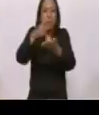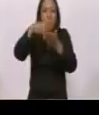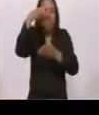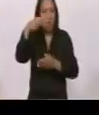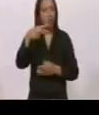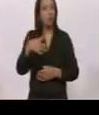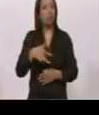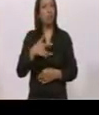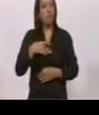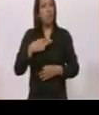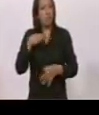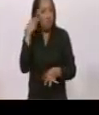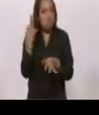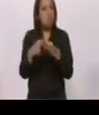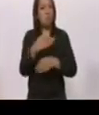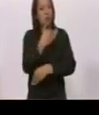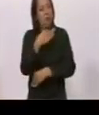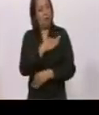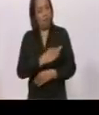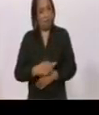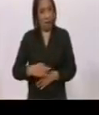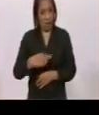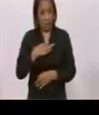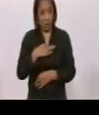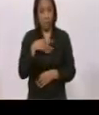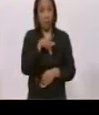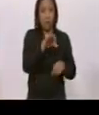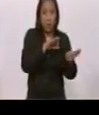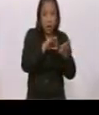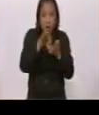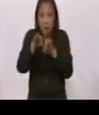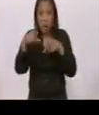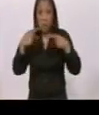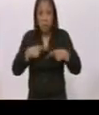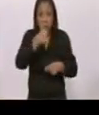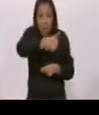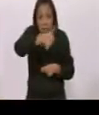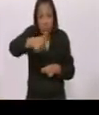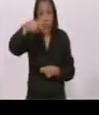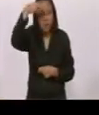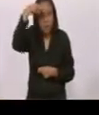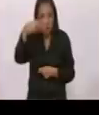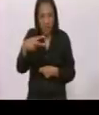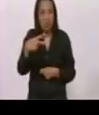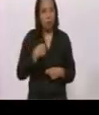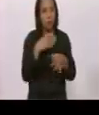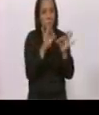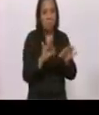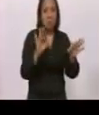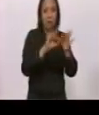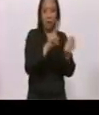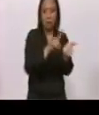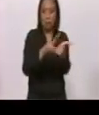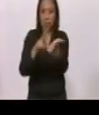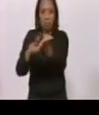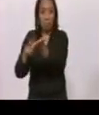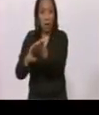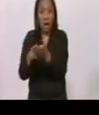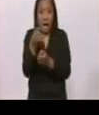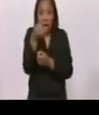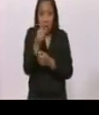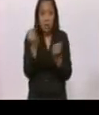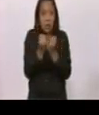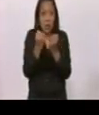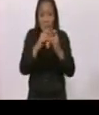mexicanas. Demos valor al trabajo de los mexicanos, porque así le daremos valor a